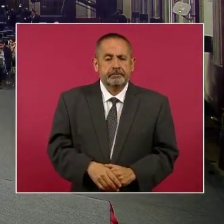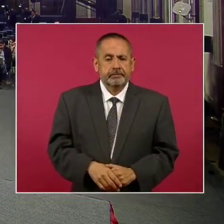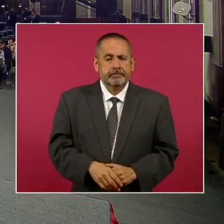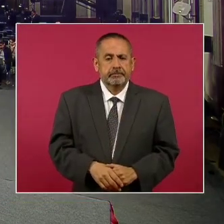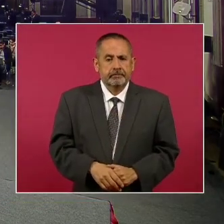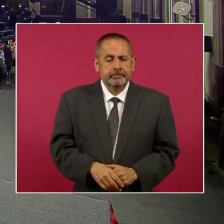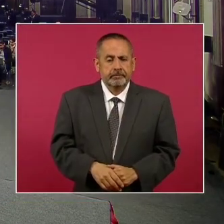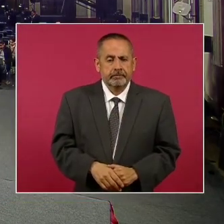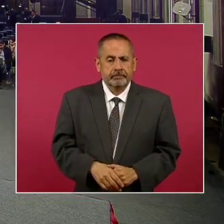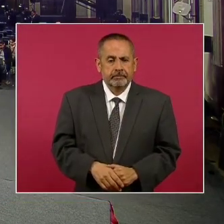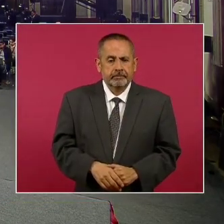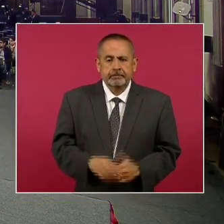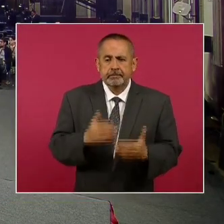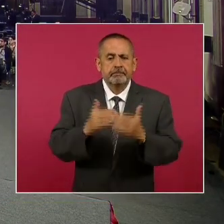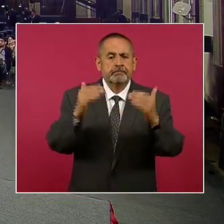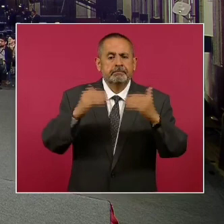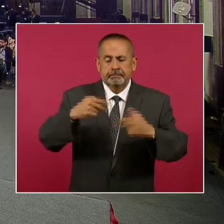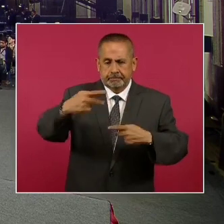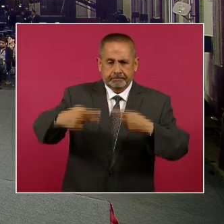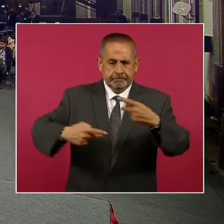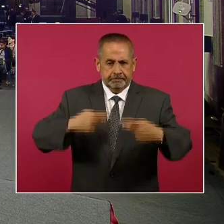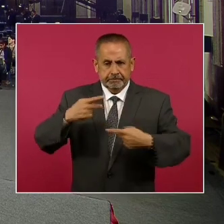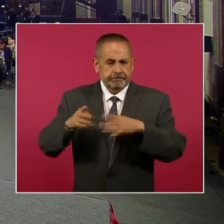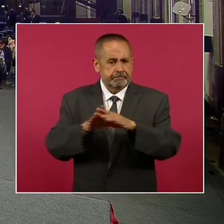Vamos a preguntas.